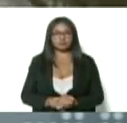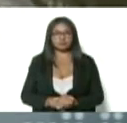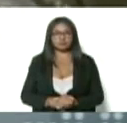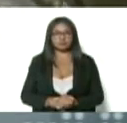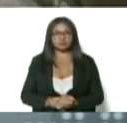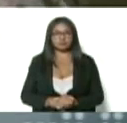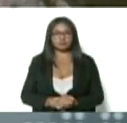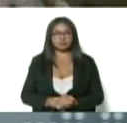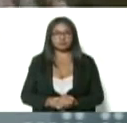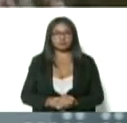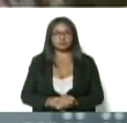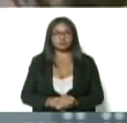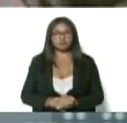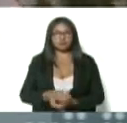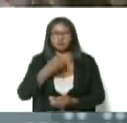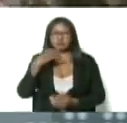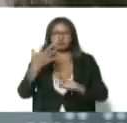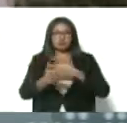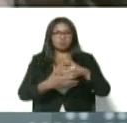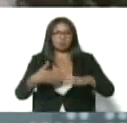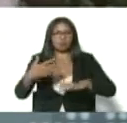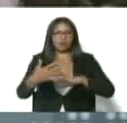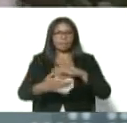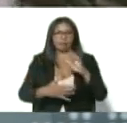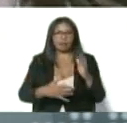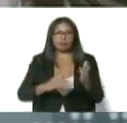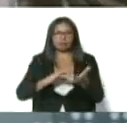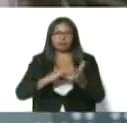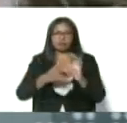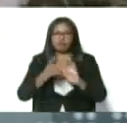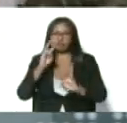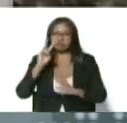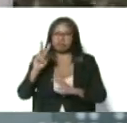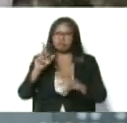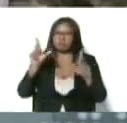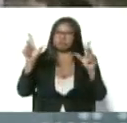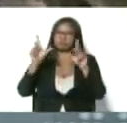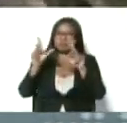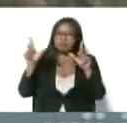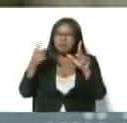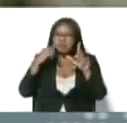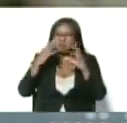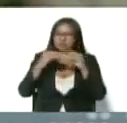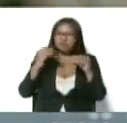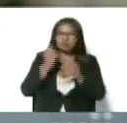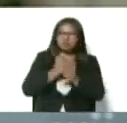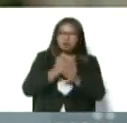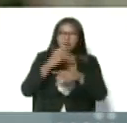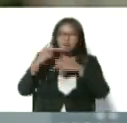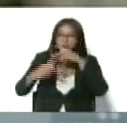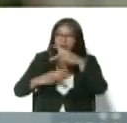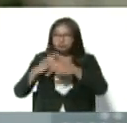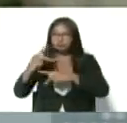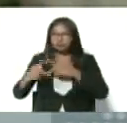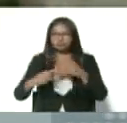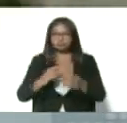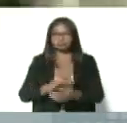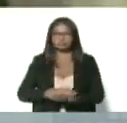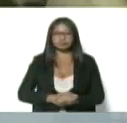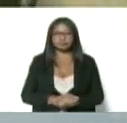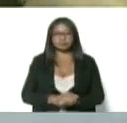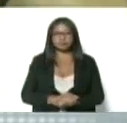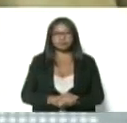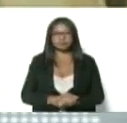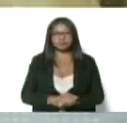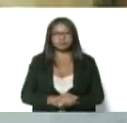bueno hay un problema técnico estamos viendo las imágenes de toda la labor productiva qué